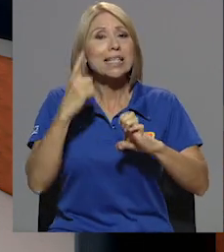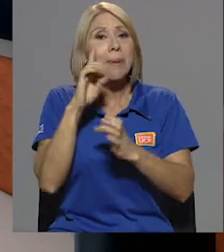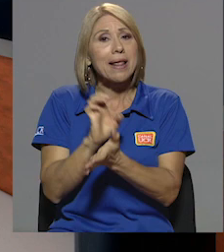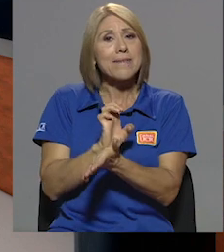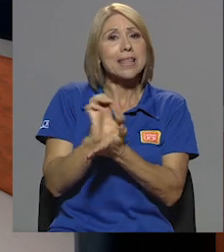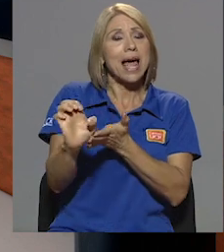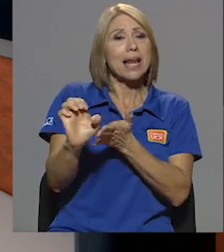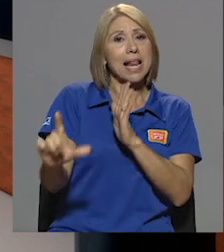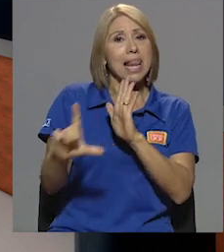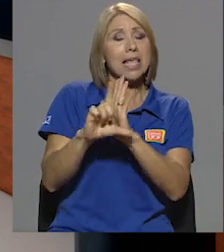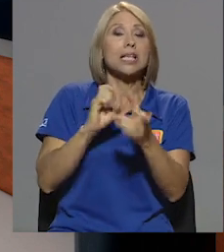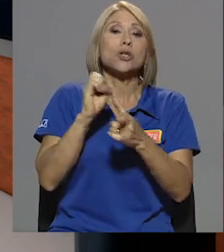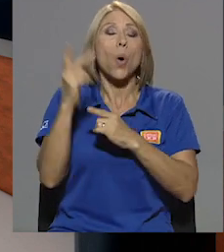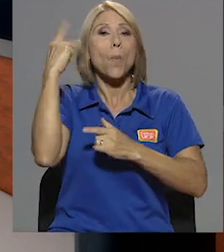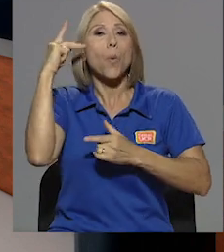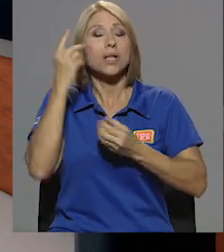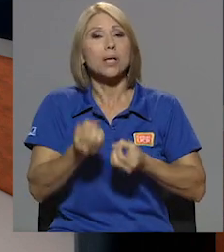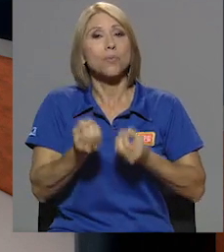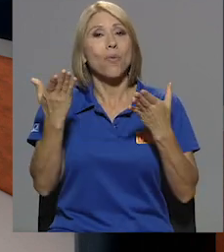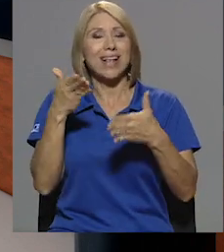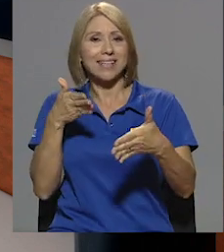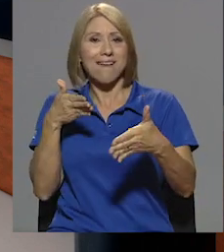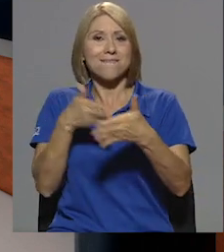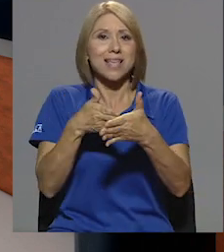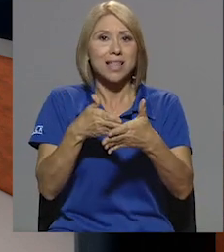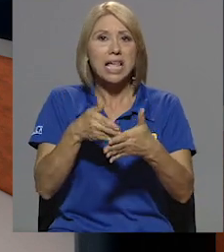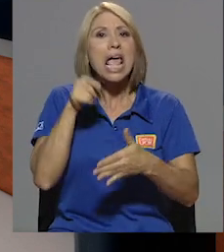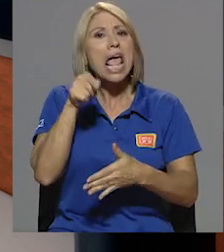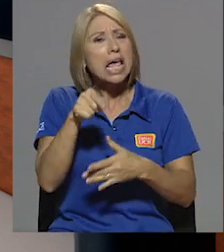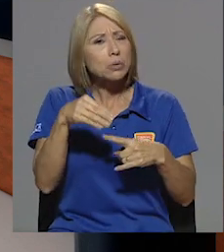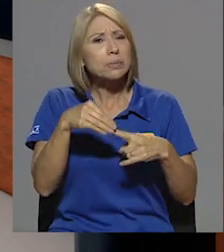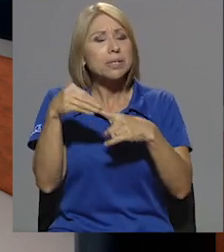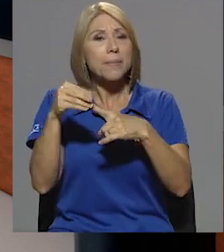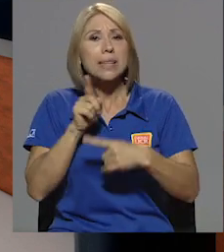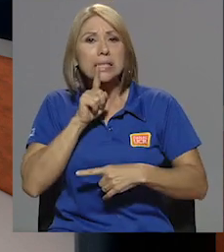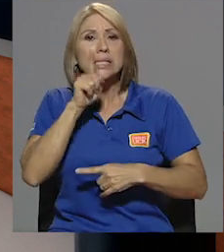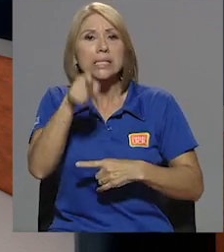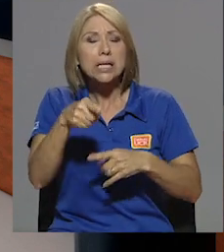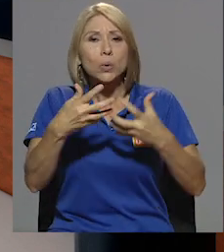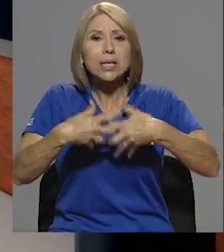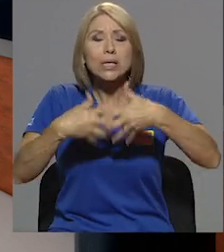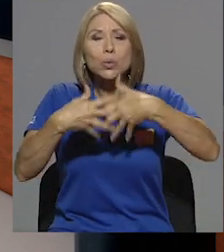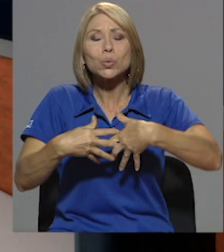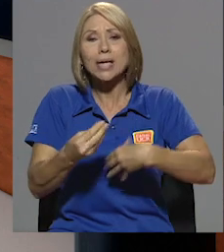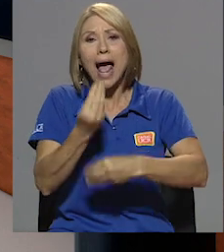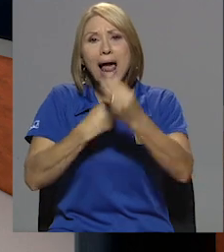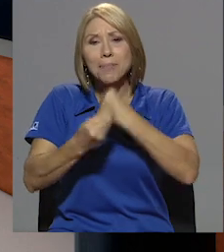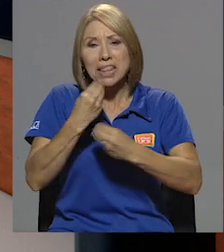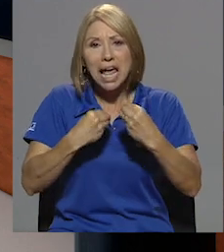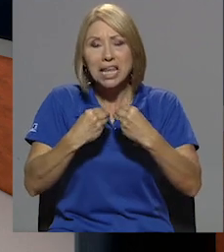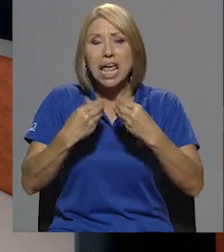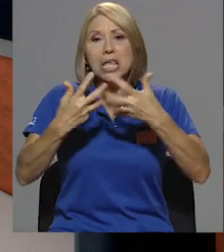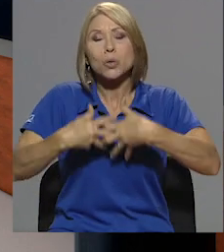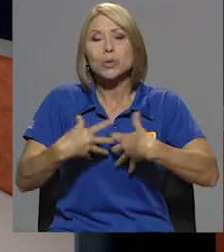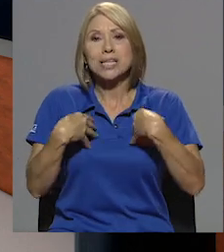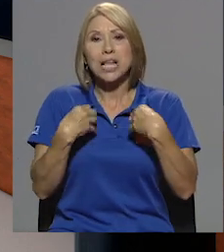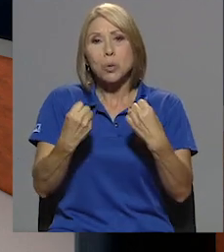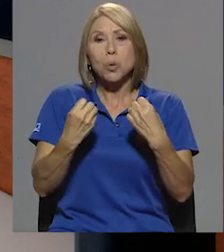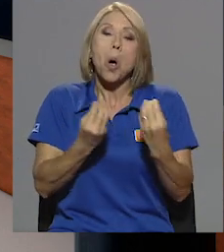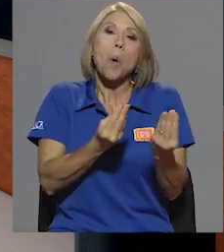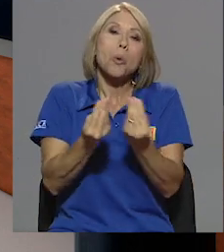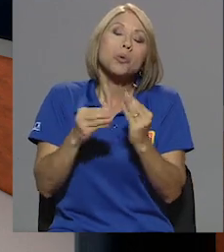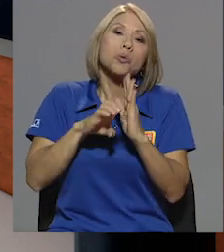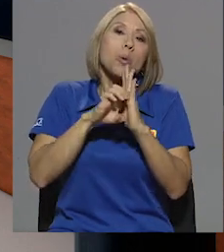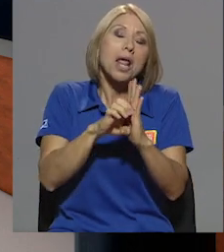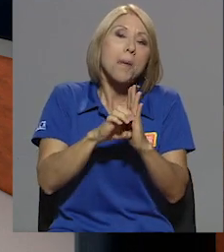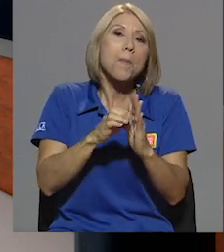políticas públicas que le afecten esto es particularmente cierto en la industria alimentaria de la salud y de productos